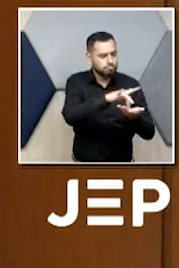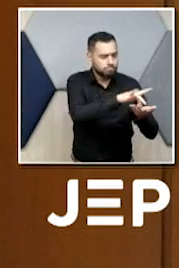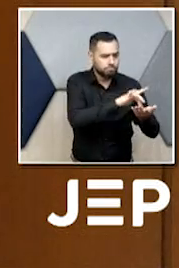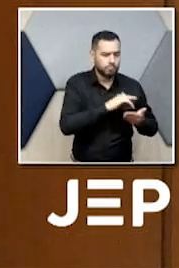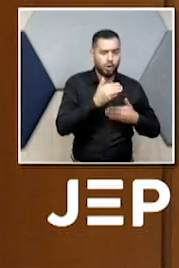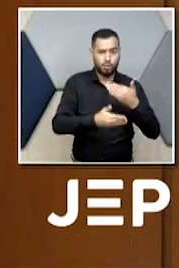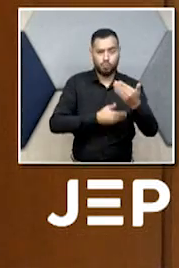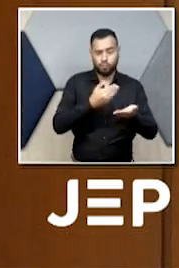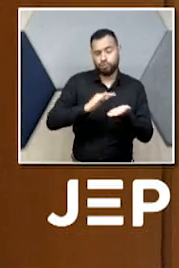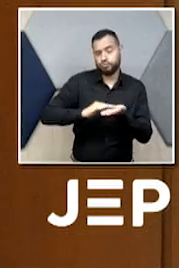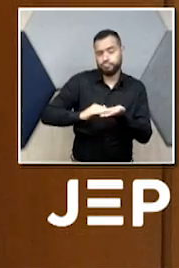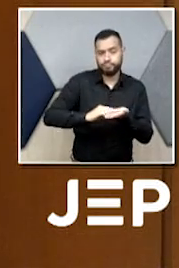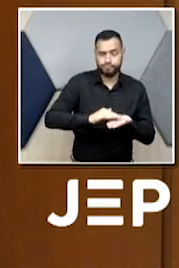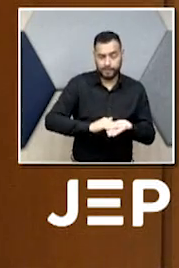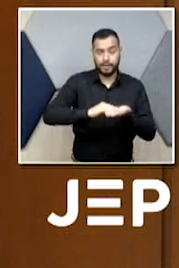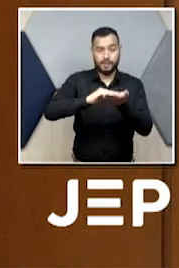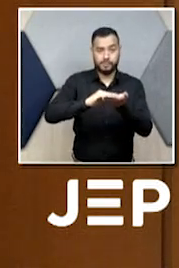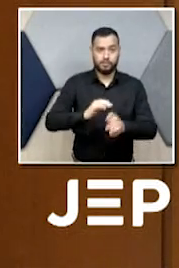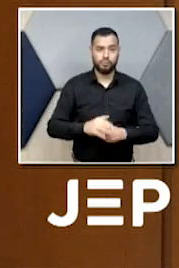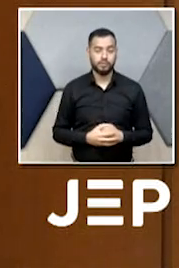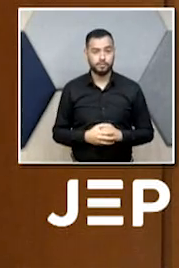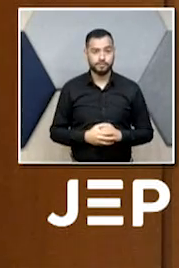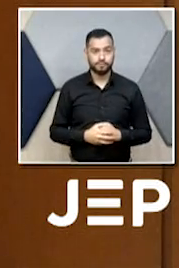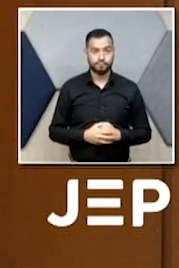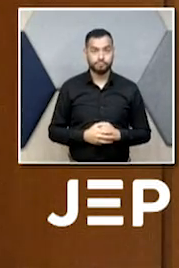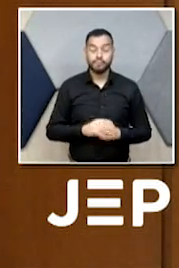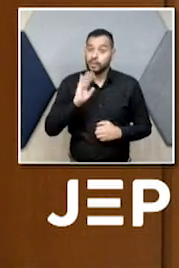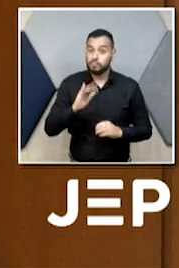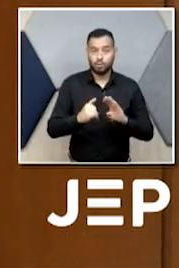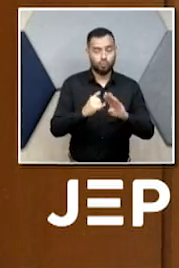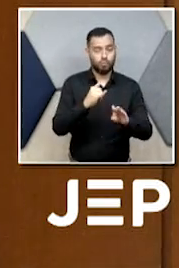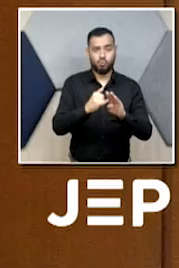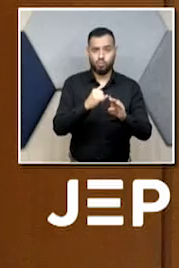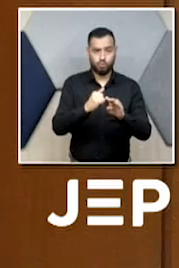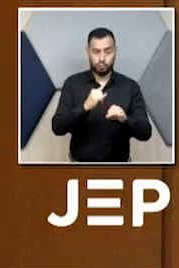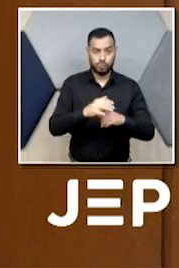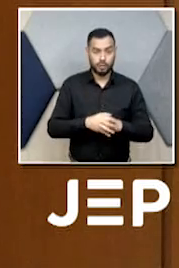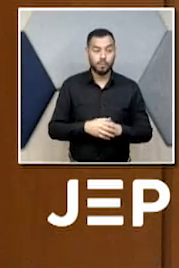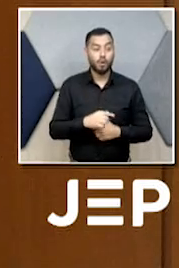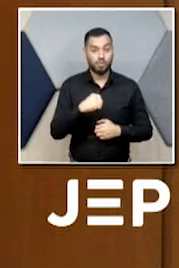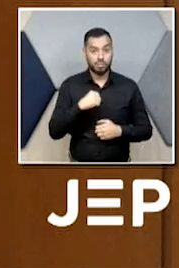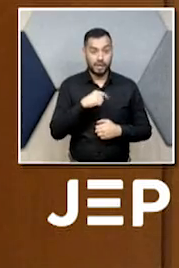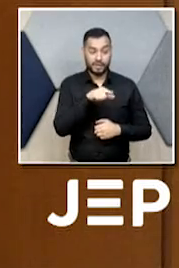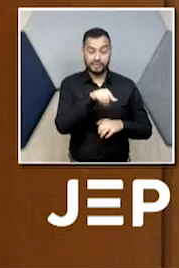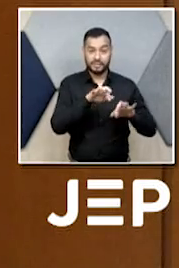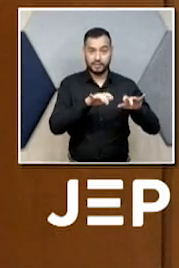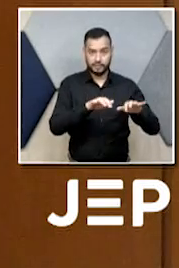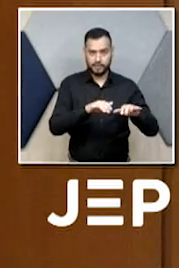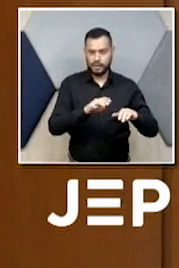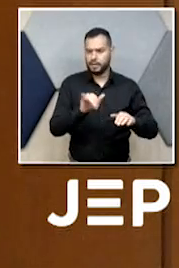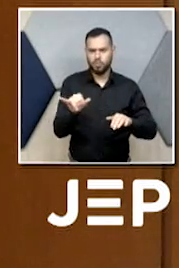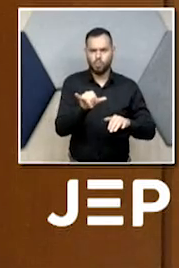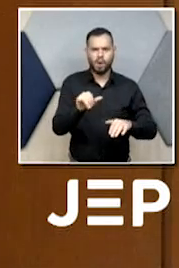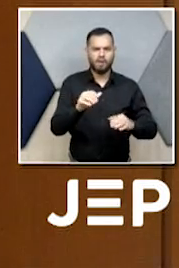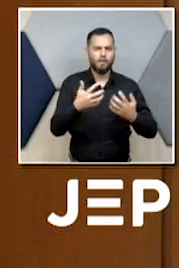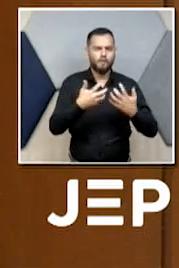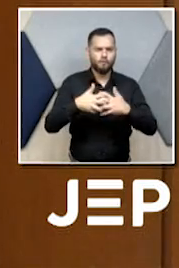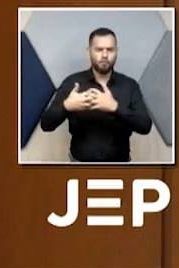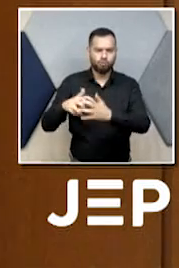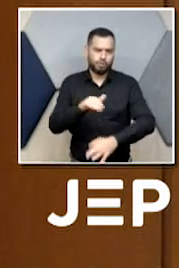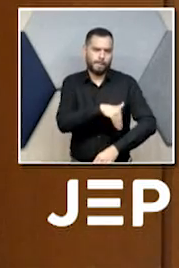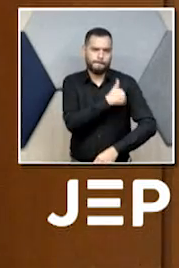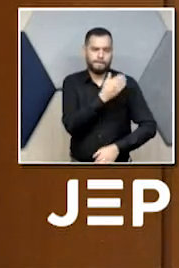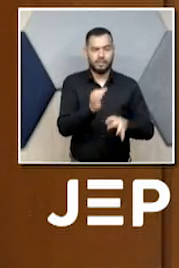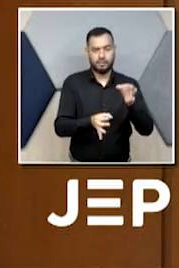restaurativos. Y finalmente, tiene las funciones de un Ministerio de Justicia que junto a las